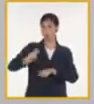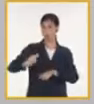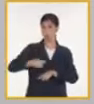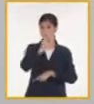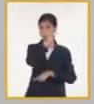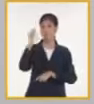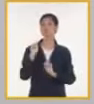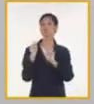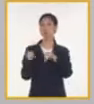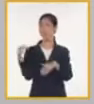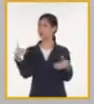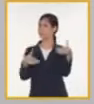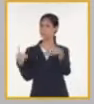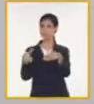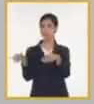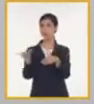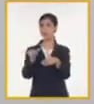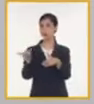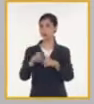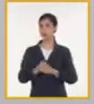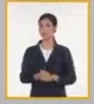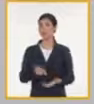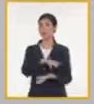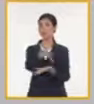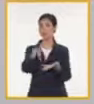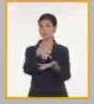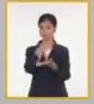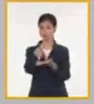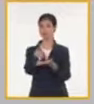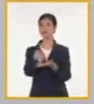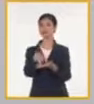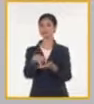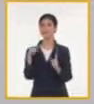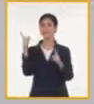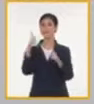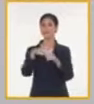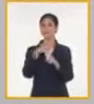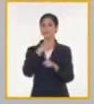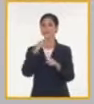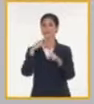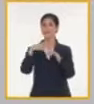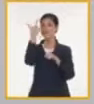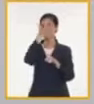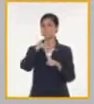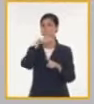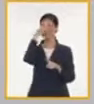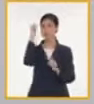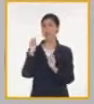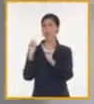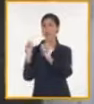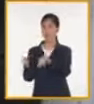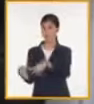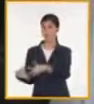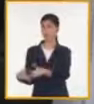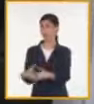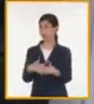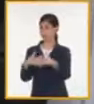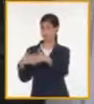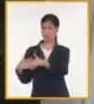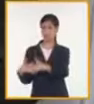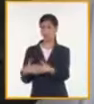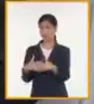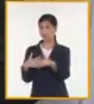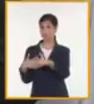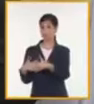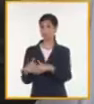en el el Texas en El Paso contra el archiconocido terrorista Luis Posada carril que aún